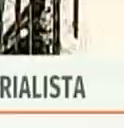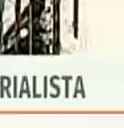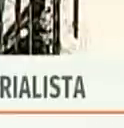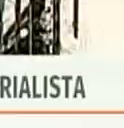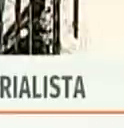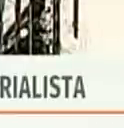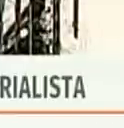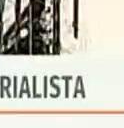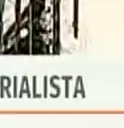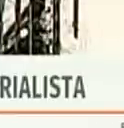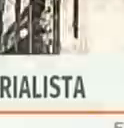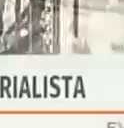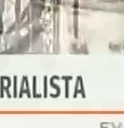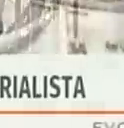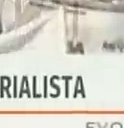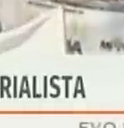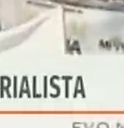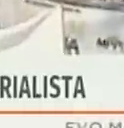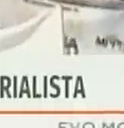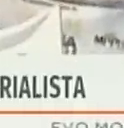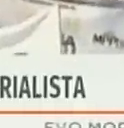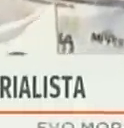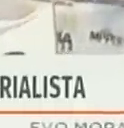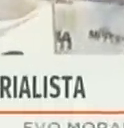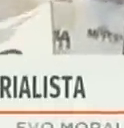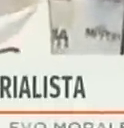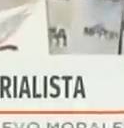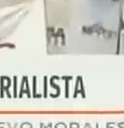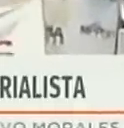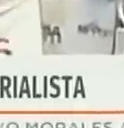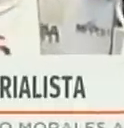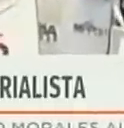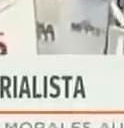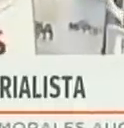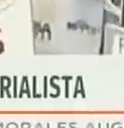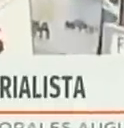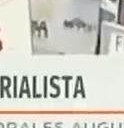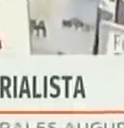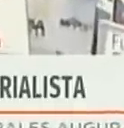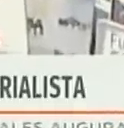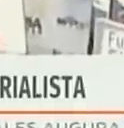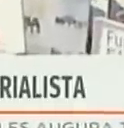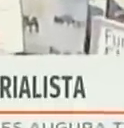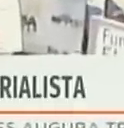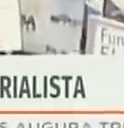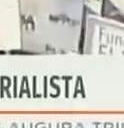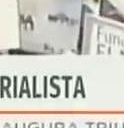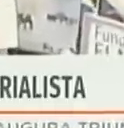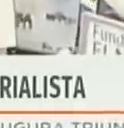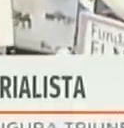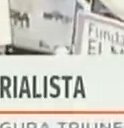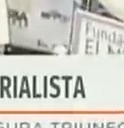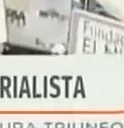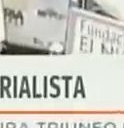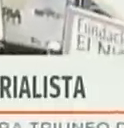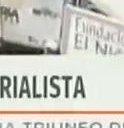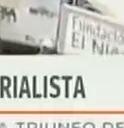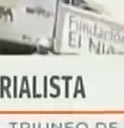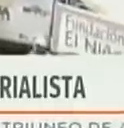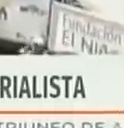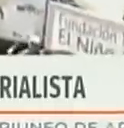madera, madera esperanza, madera canción, haremos una